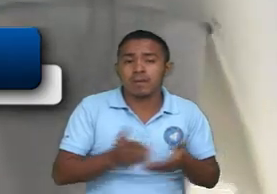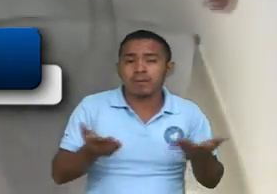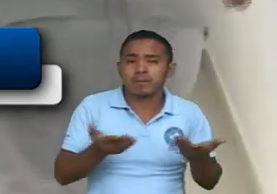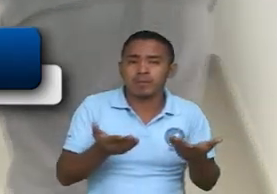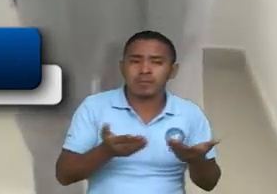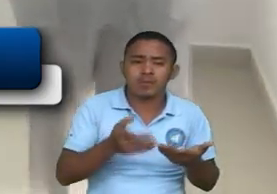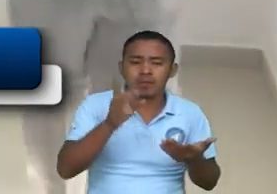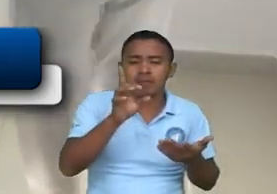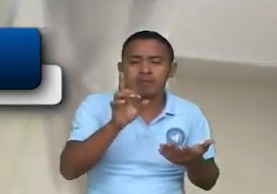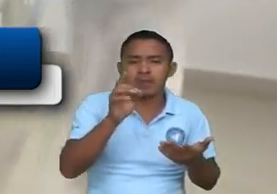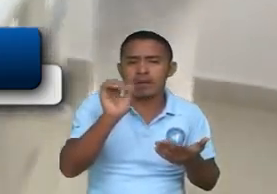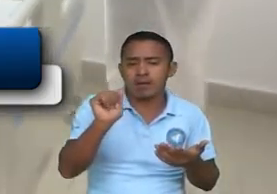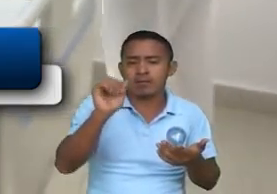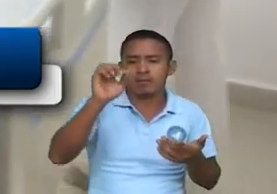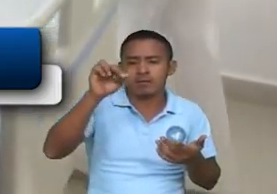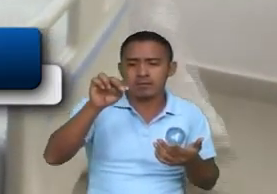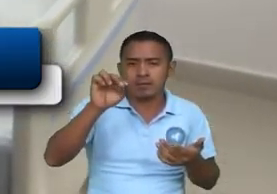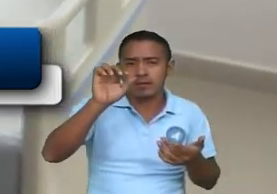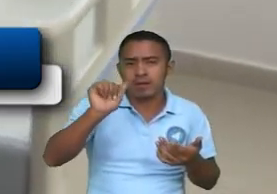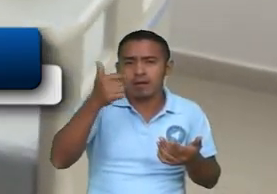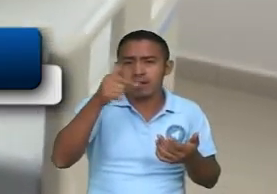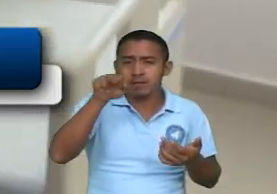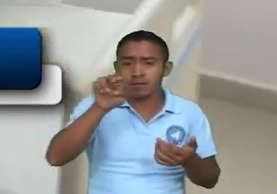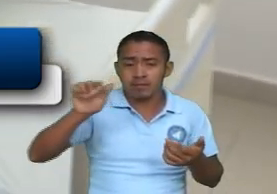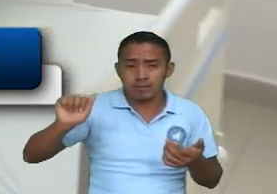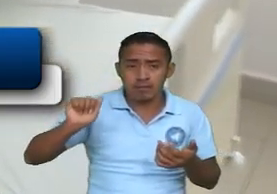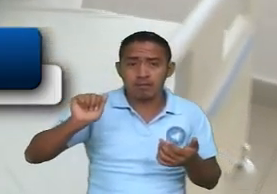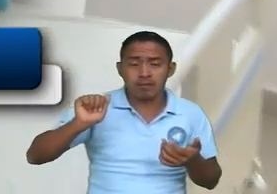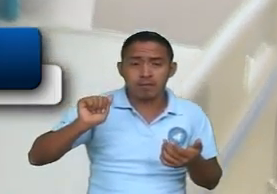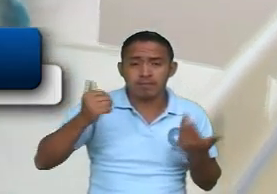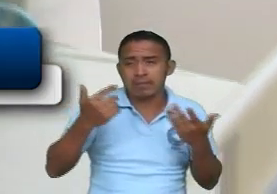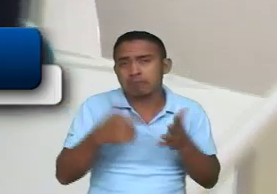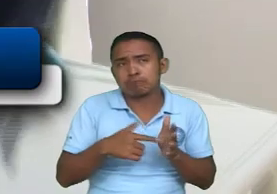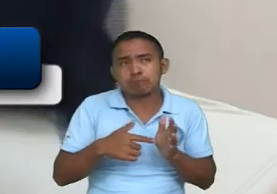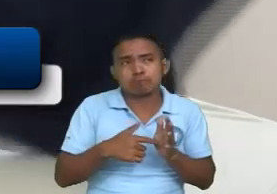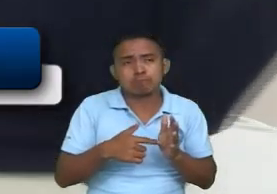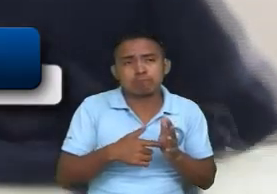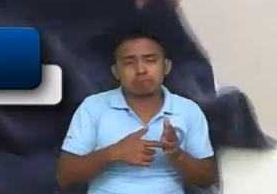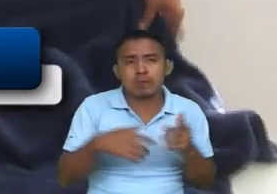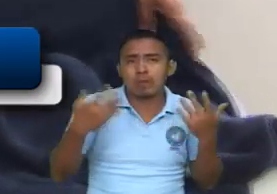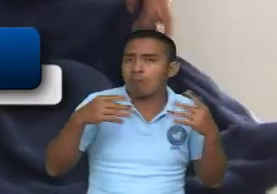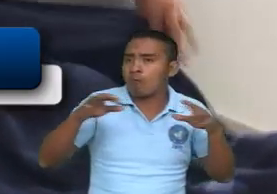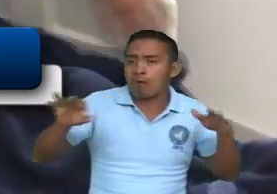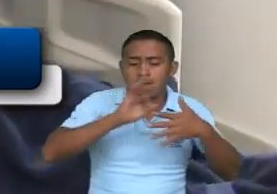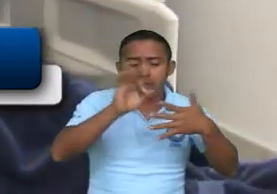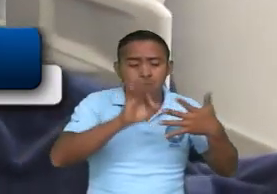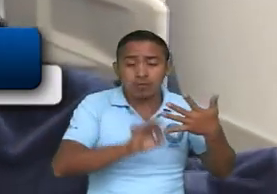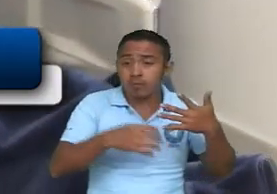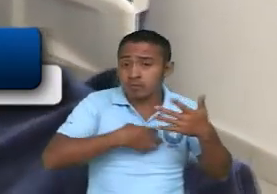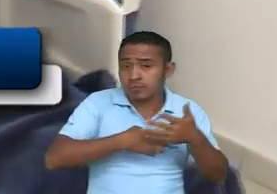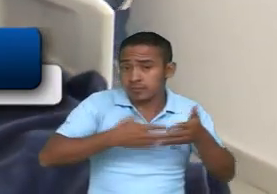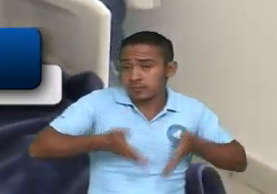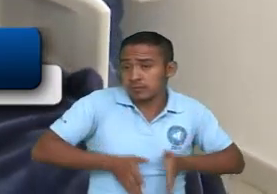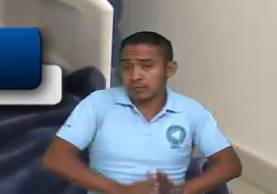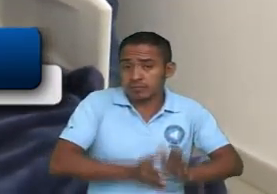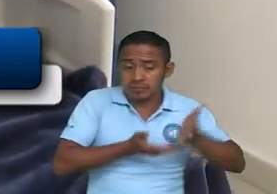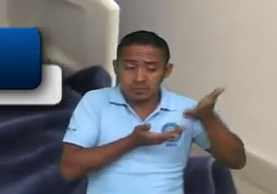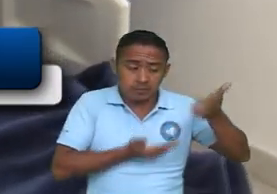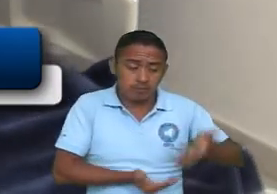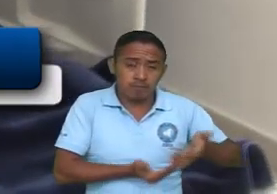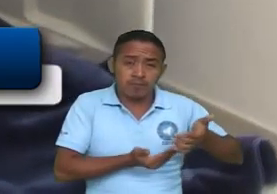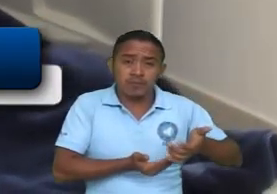habíamos mencionado, la prematuridad, el bajo peso al nacer, y un factor muy importante que en el caso de los recién nacidos es importante tener es